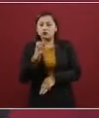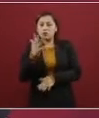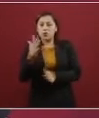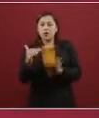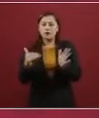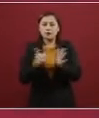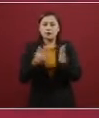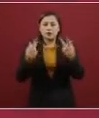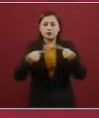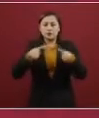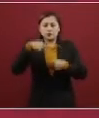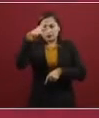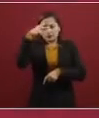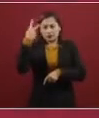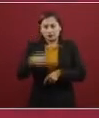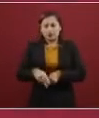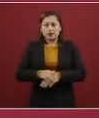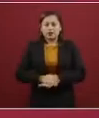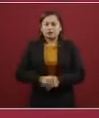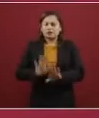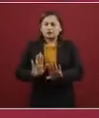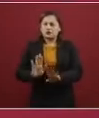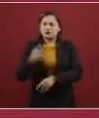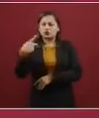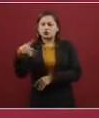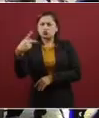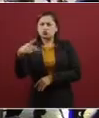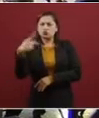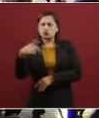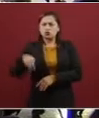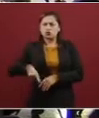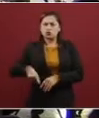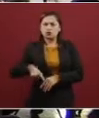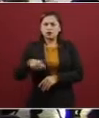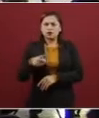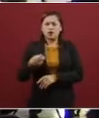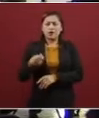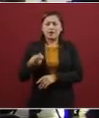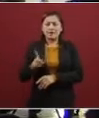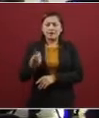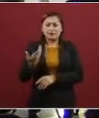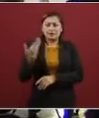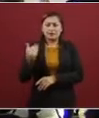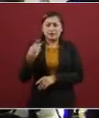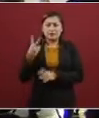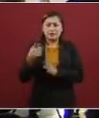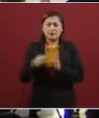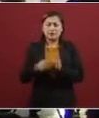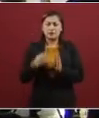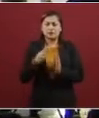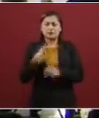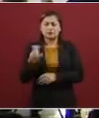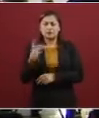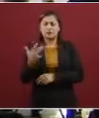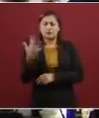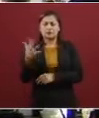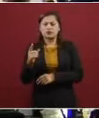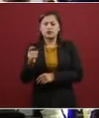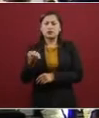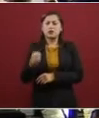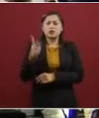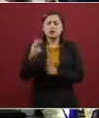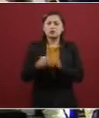su gobierno en diciembre murieron dos mil 875 en enero murieron dos mil 853 mexicanos